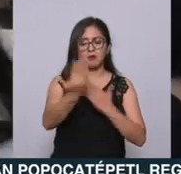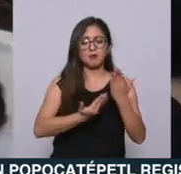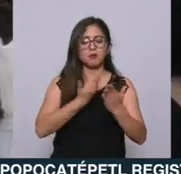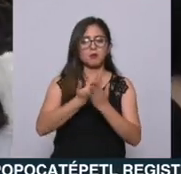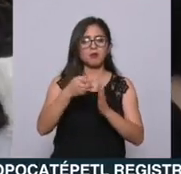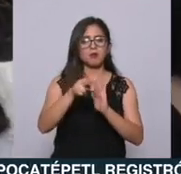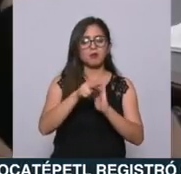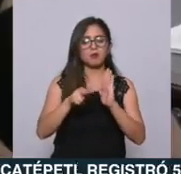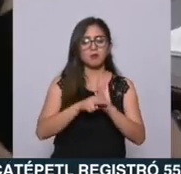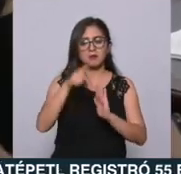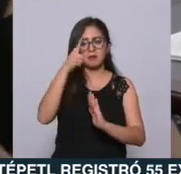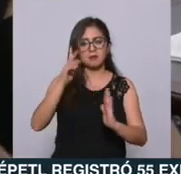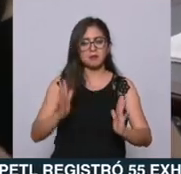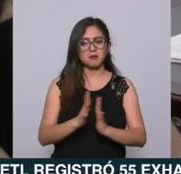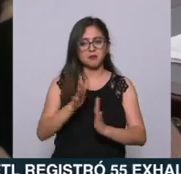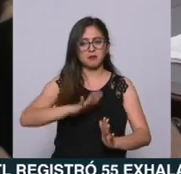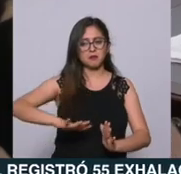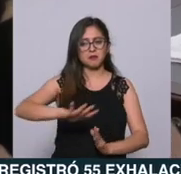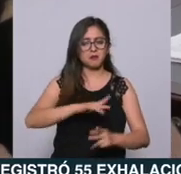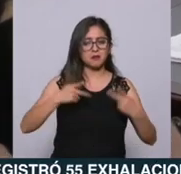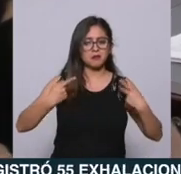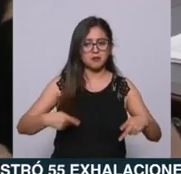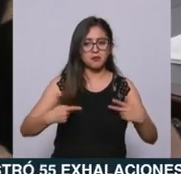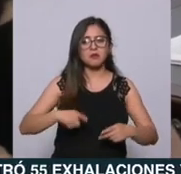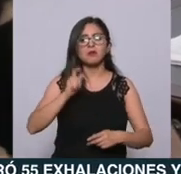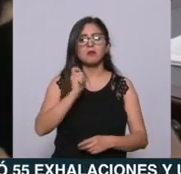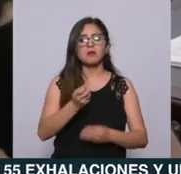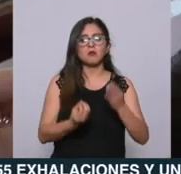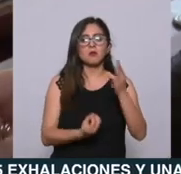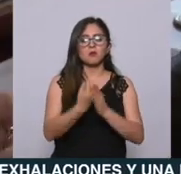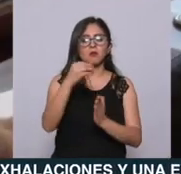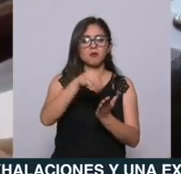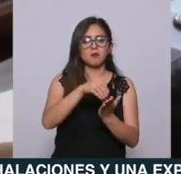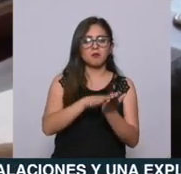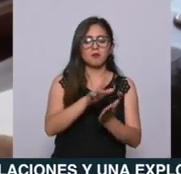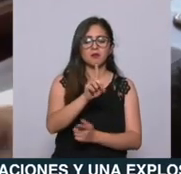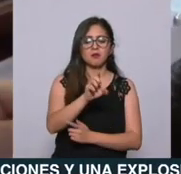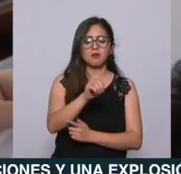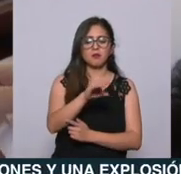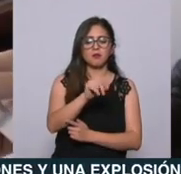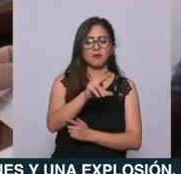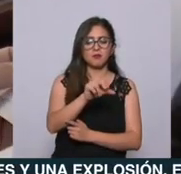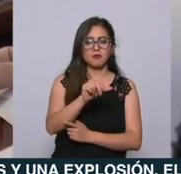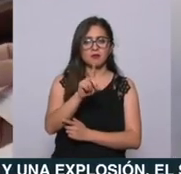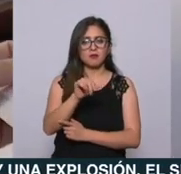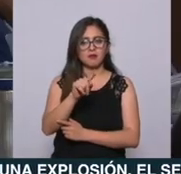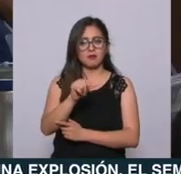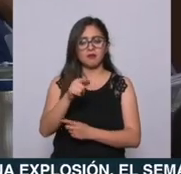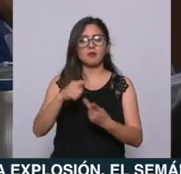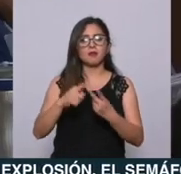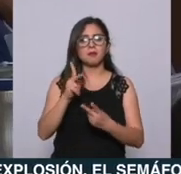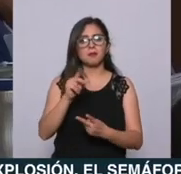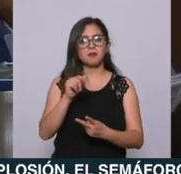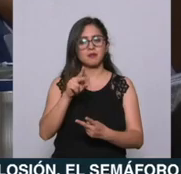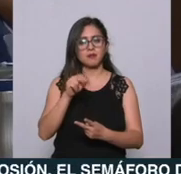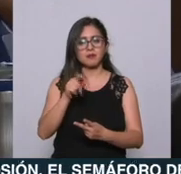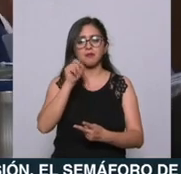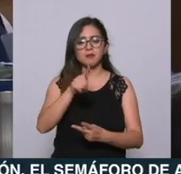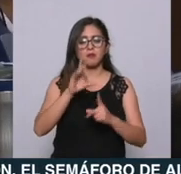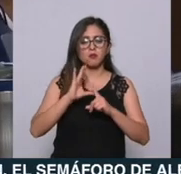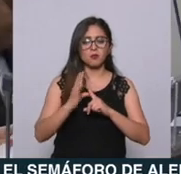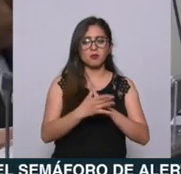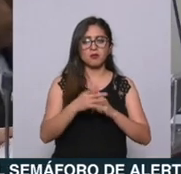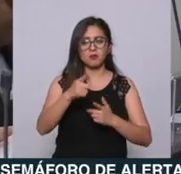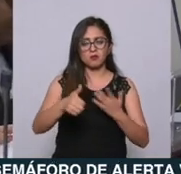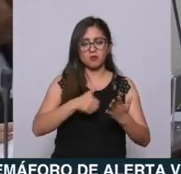materia de participación ciudadana, donde se incluyen las nuevas figuras de democracia directa y participativa. Se mantiene la figura de los comités